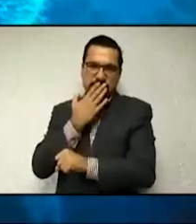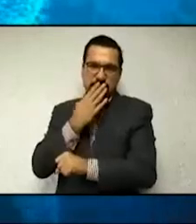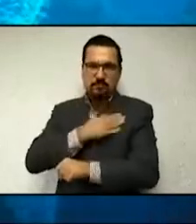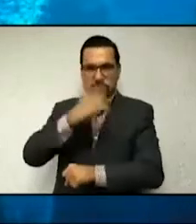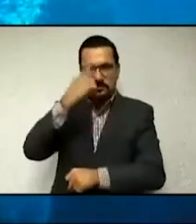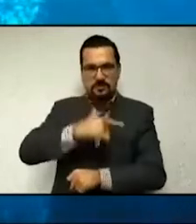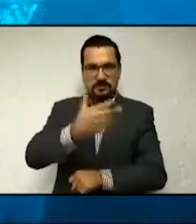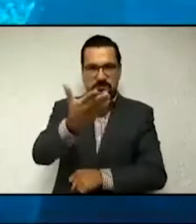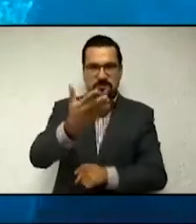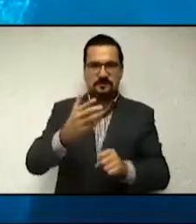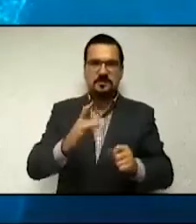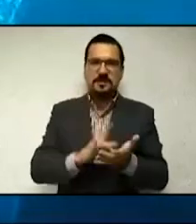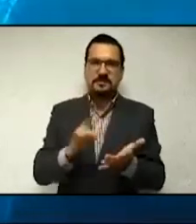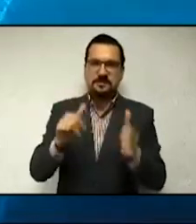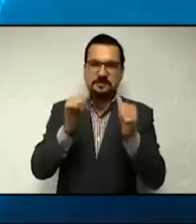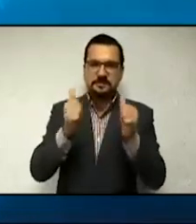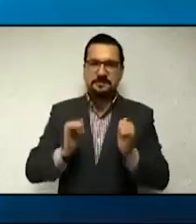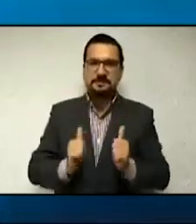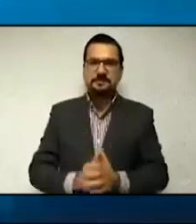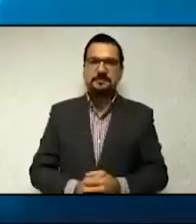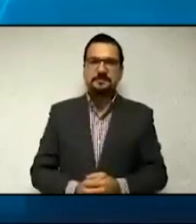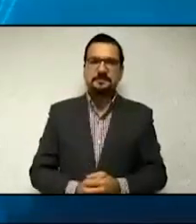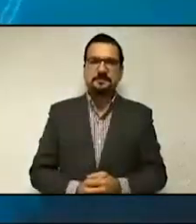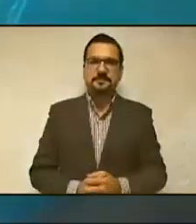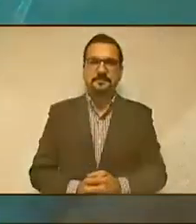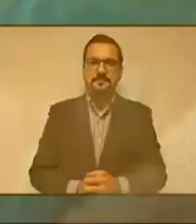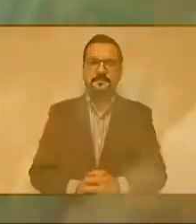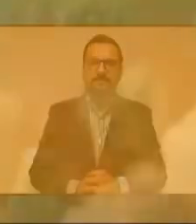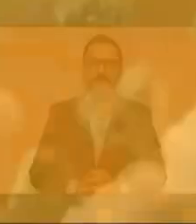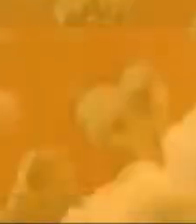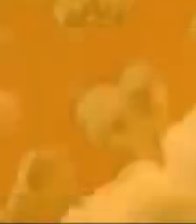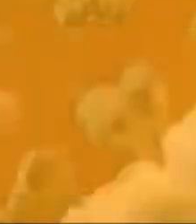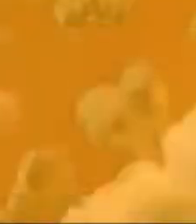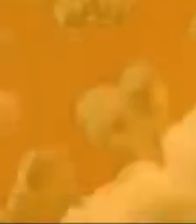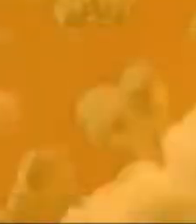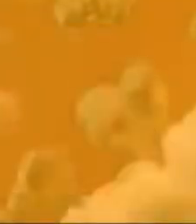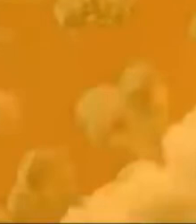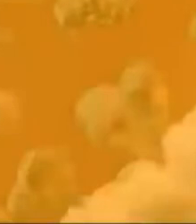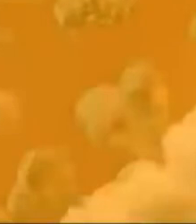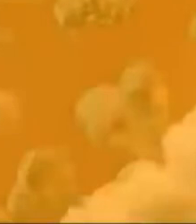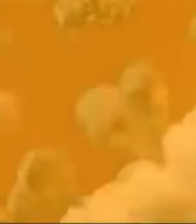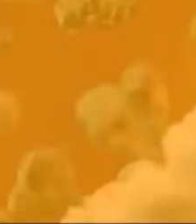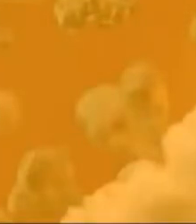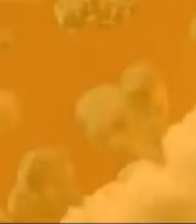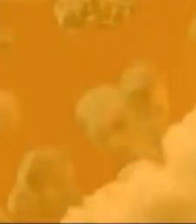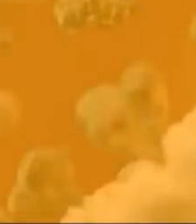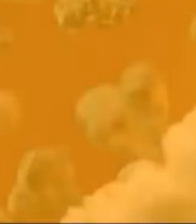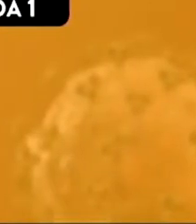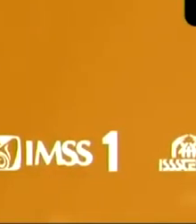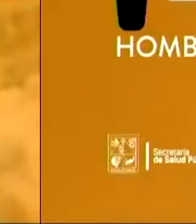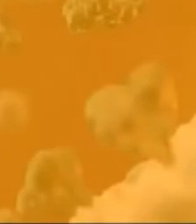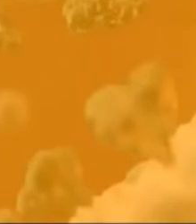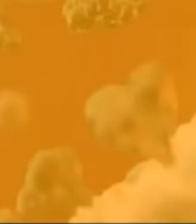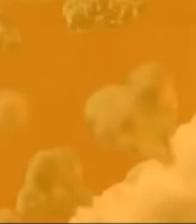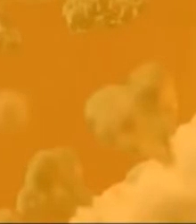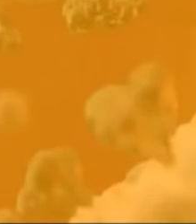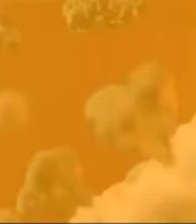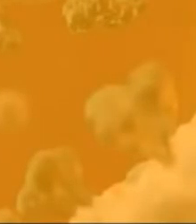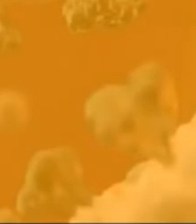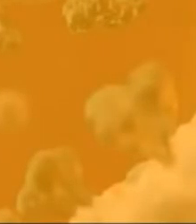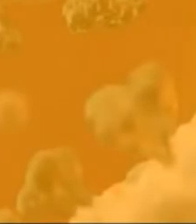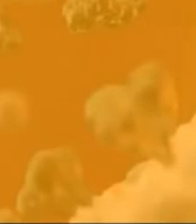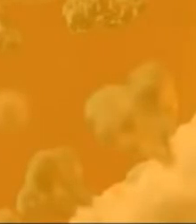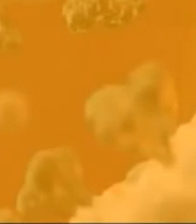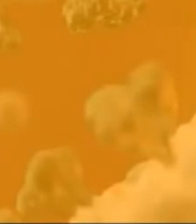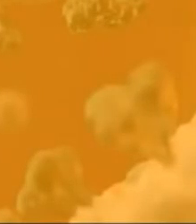la secretaria de salud pública de sonora informó de cuatro nuevas defunciones en pacientes masculinos con coronavirus en el estado por lo que la cifra de